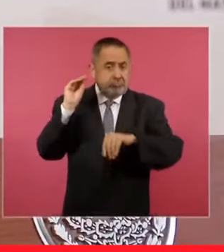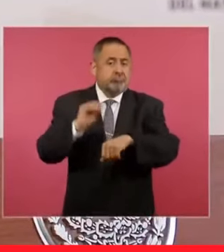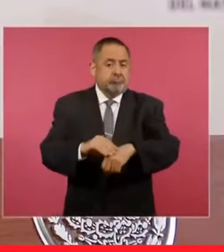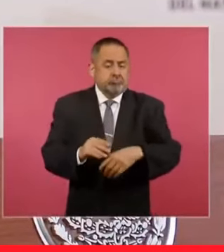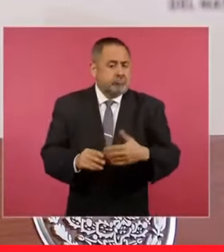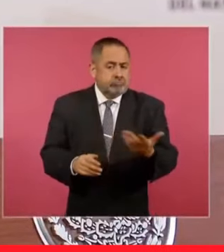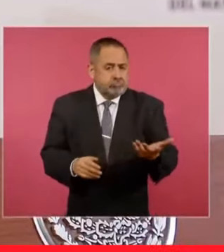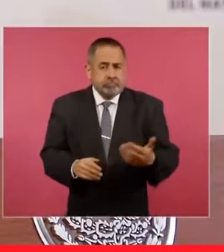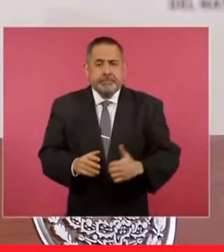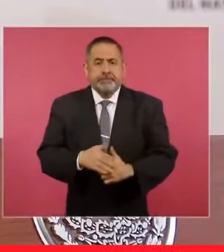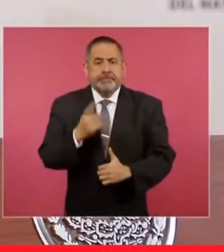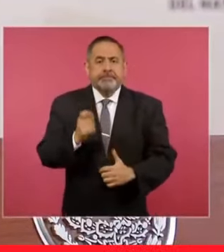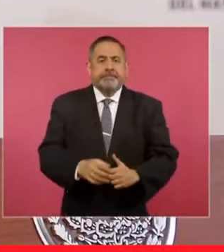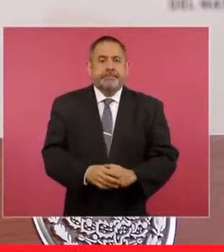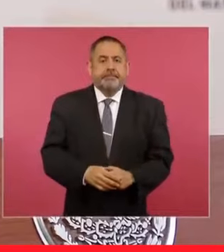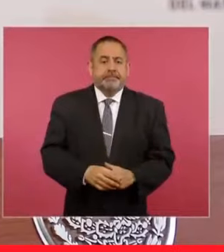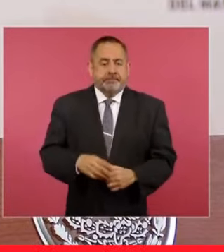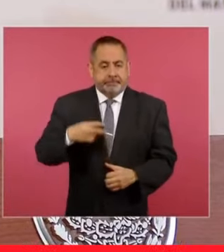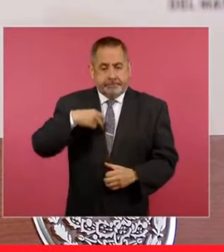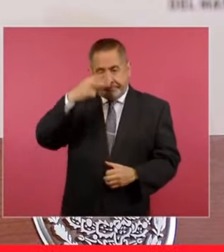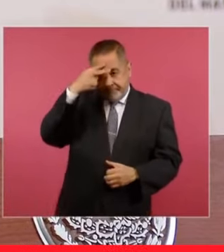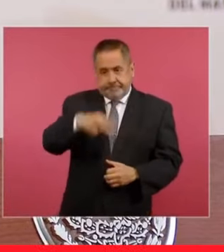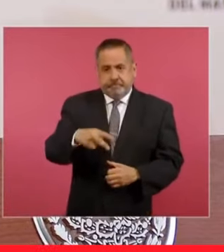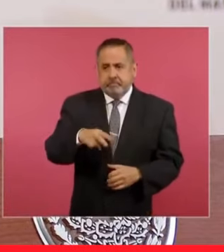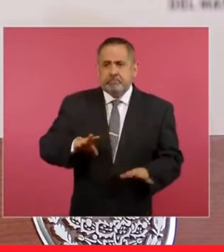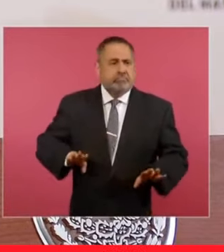porque eh México tiene